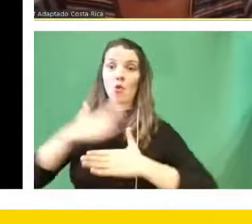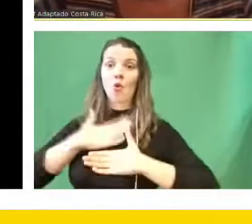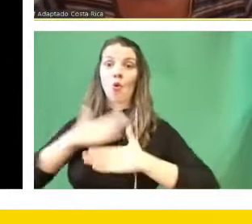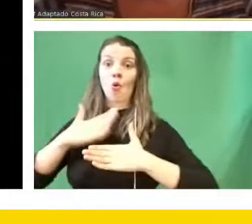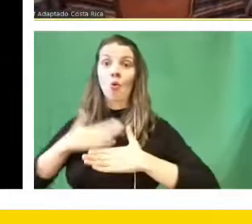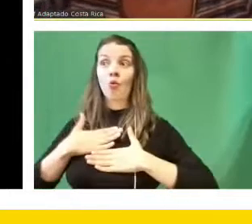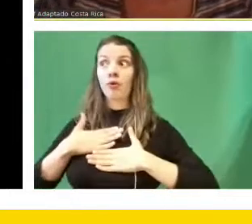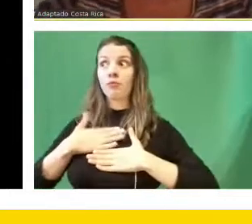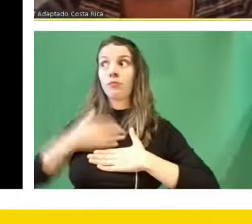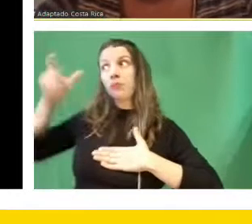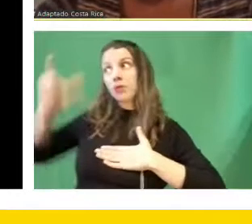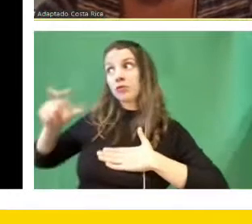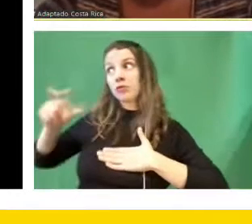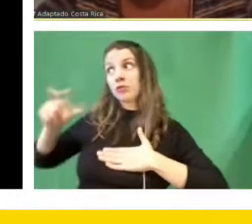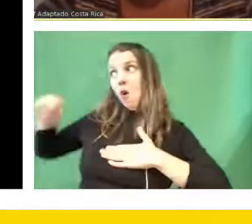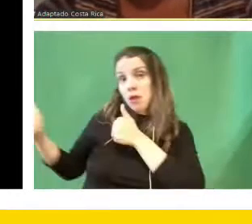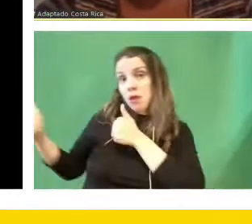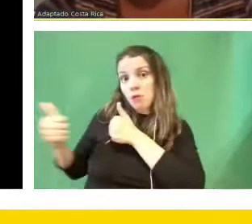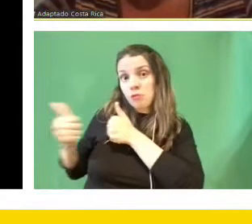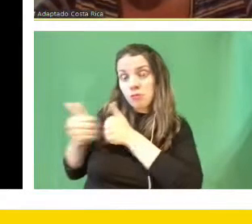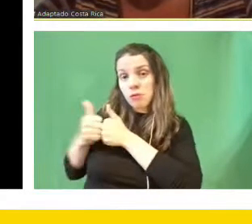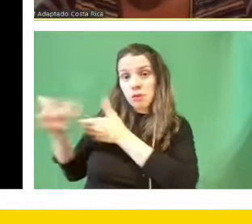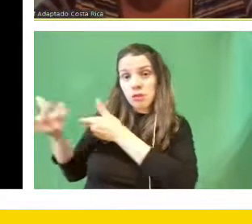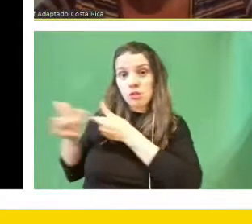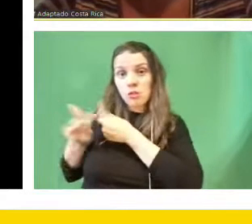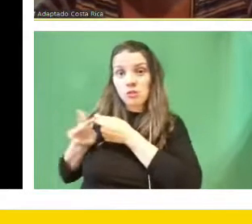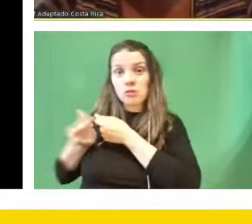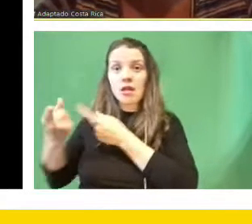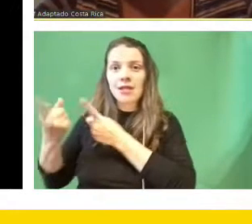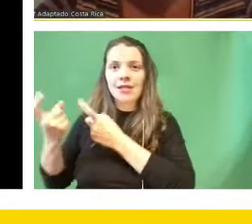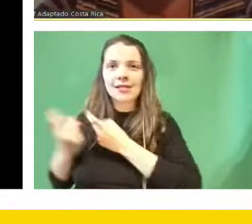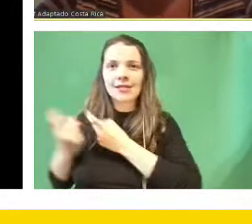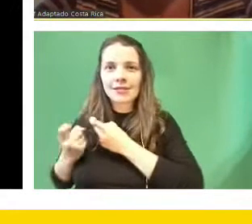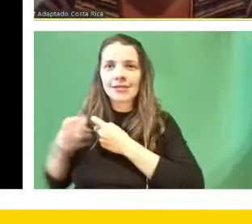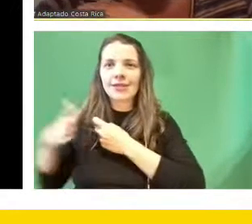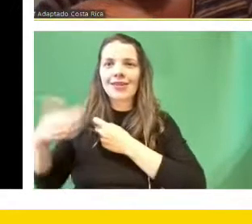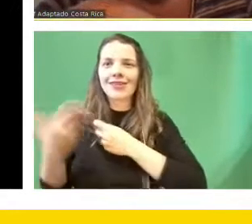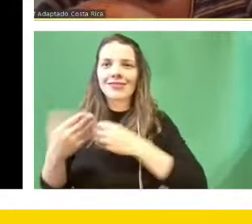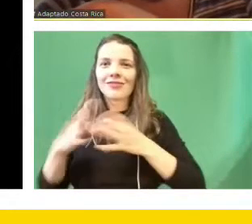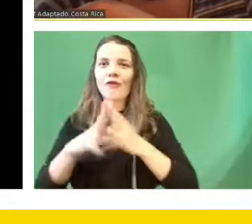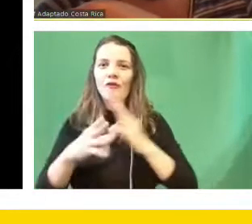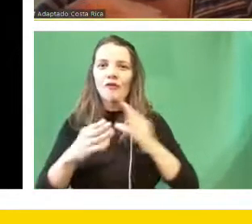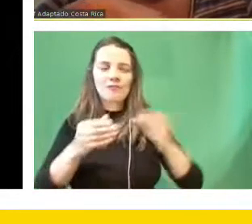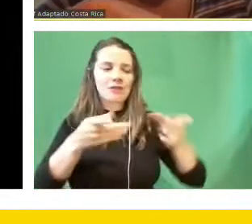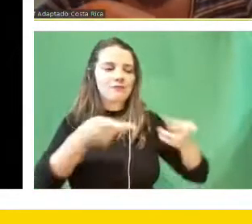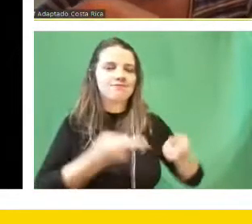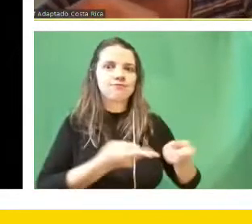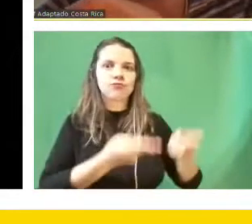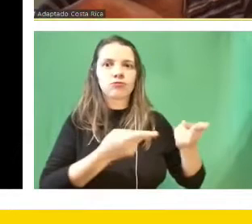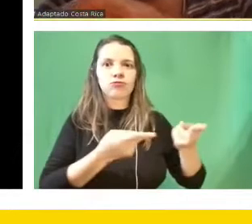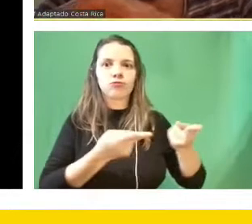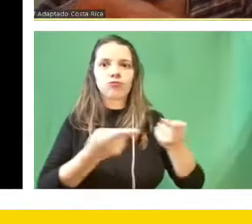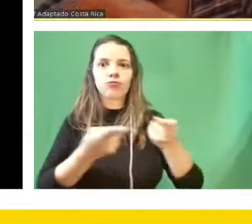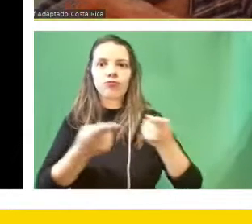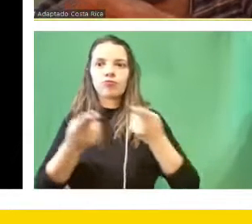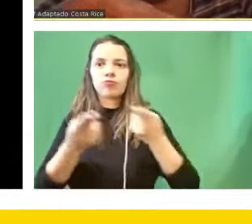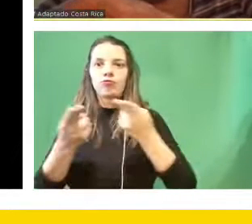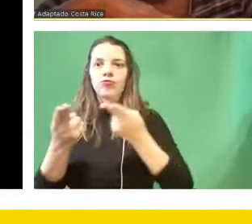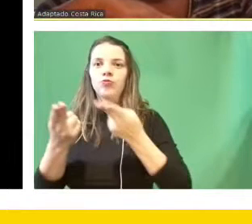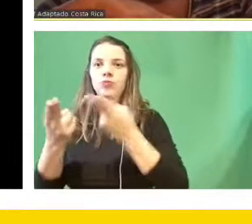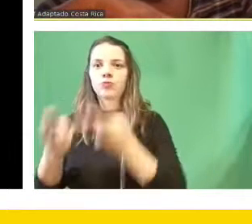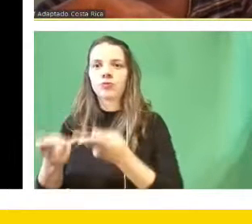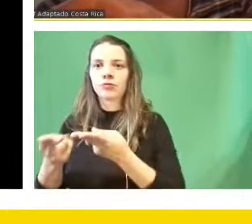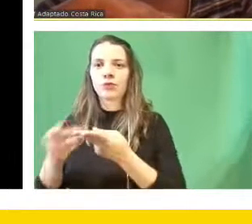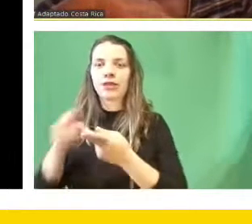Entonces, aquí en una de las fotografías podemos ver la grúa de transferencia. Tiene también una camilla que sube y baja